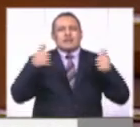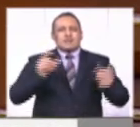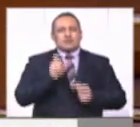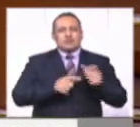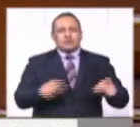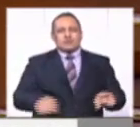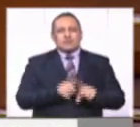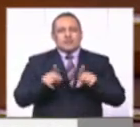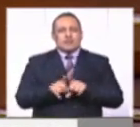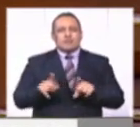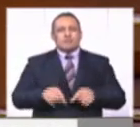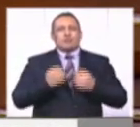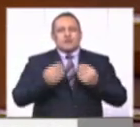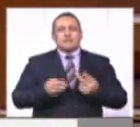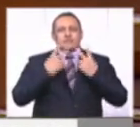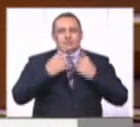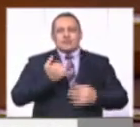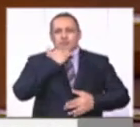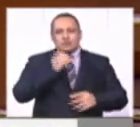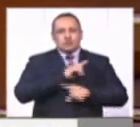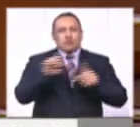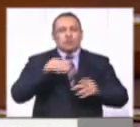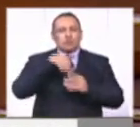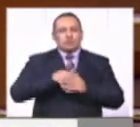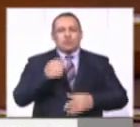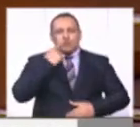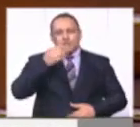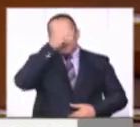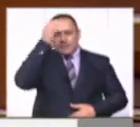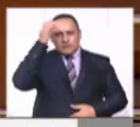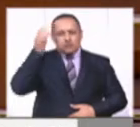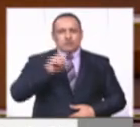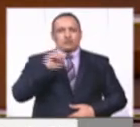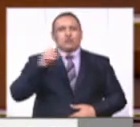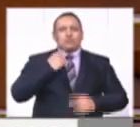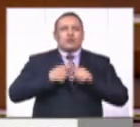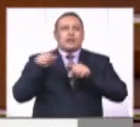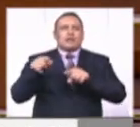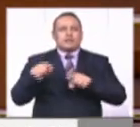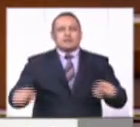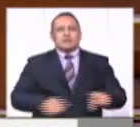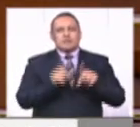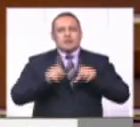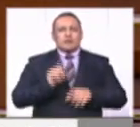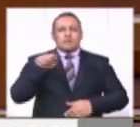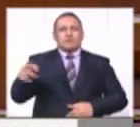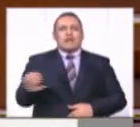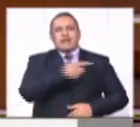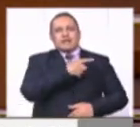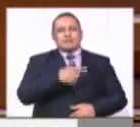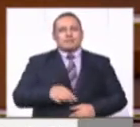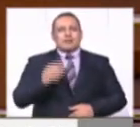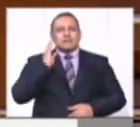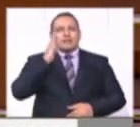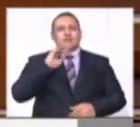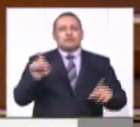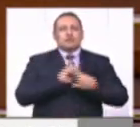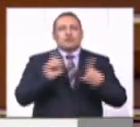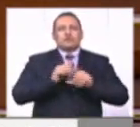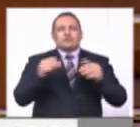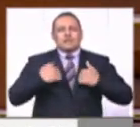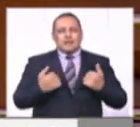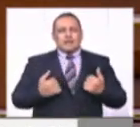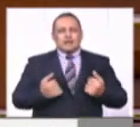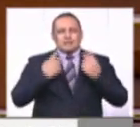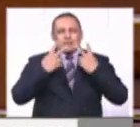mayoría porque así pasó que no votó por este señor menos por él que fue puesto a dedo Entonces no nos venga